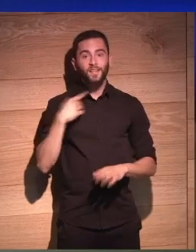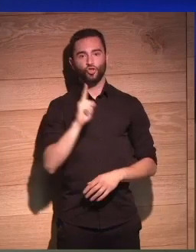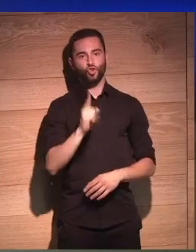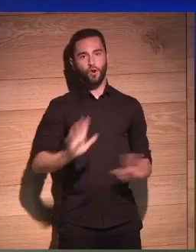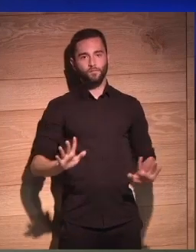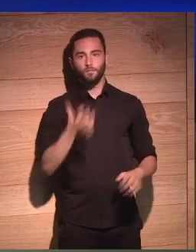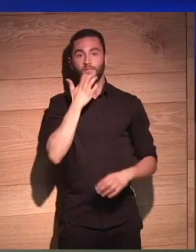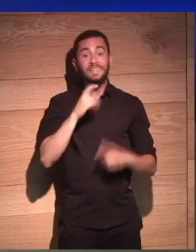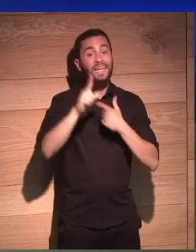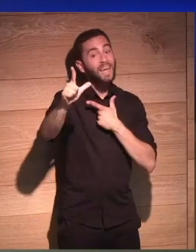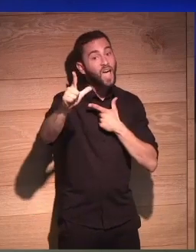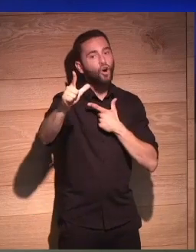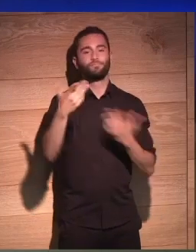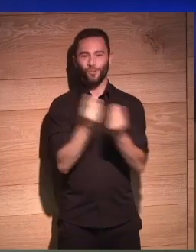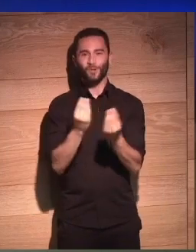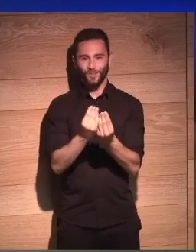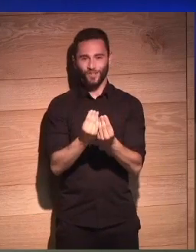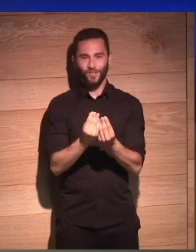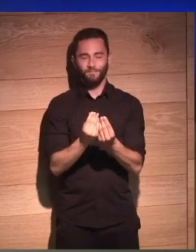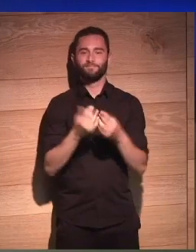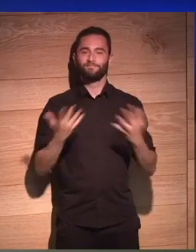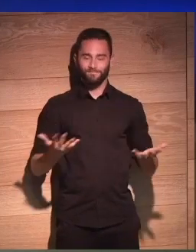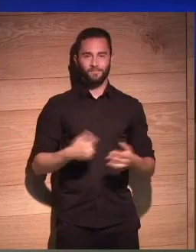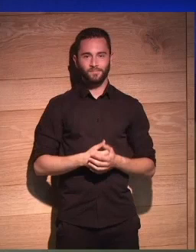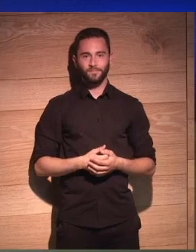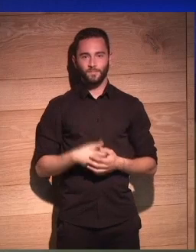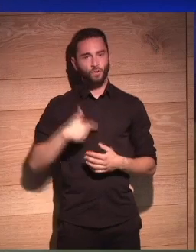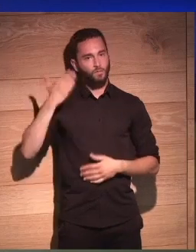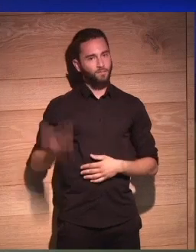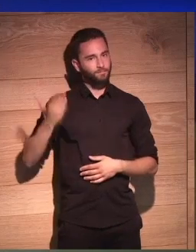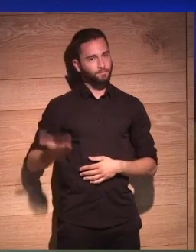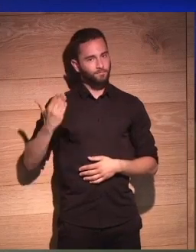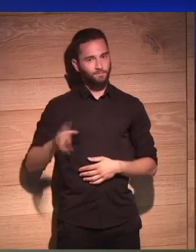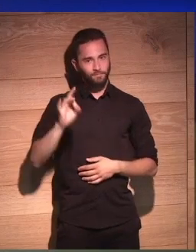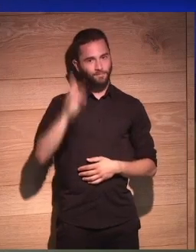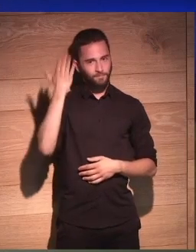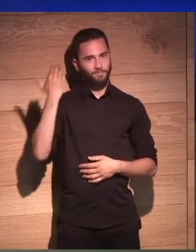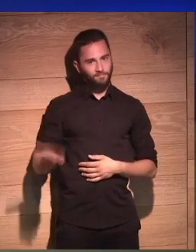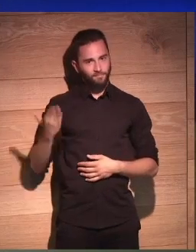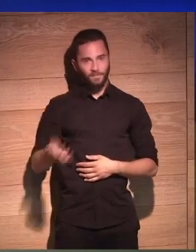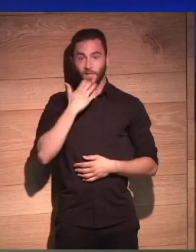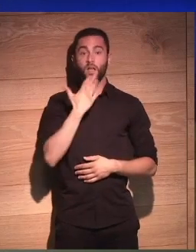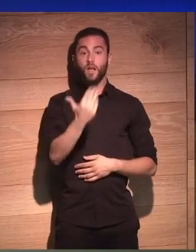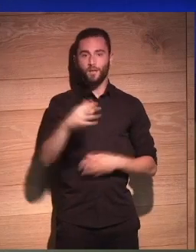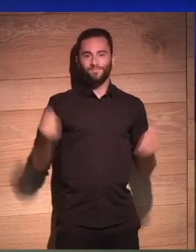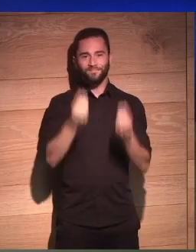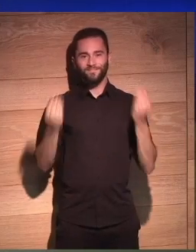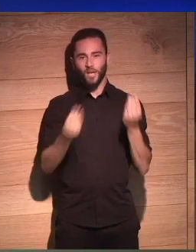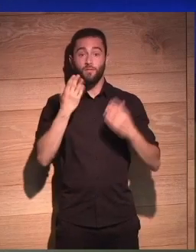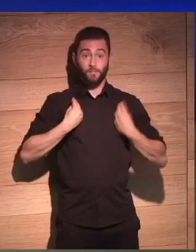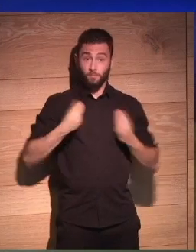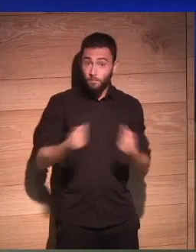solo. Si quieres ir lejos, vayan juntos, ¿no? Yo creo que es clave, ¿no? Como idea, si queremos envejecer mejor, si